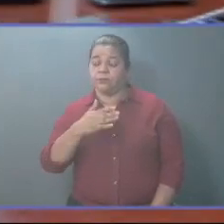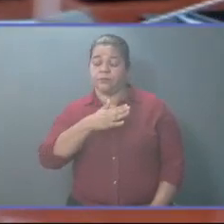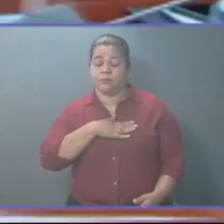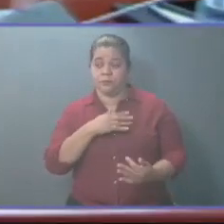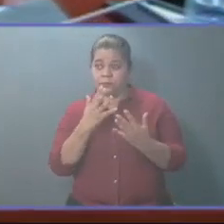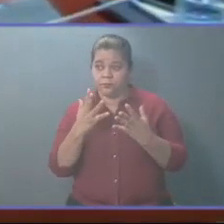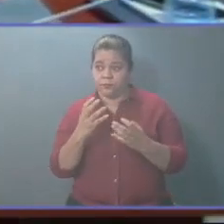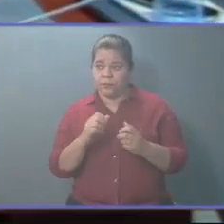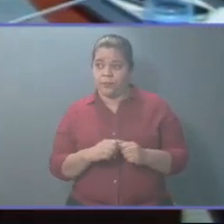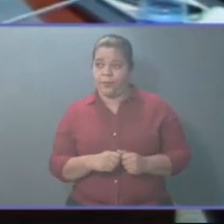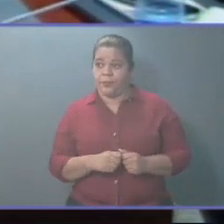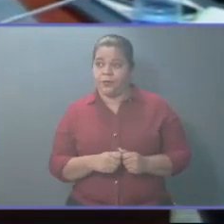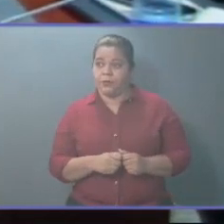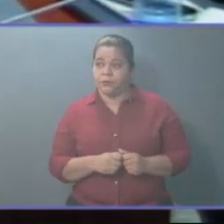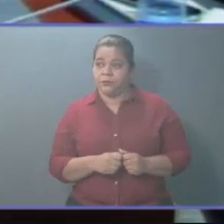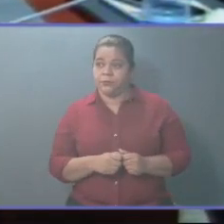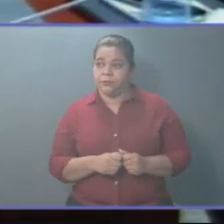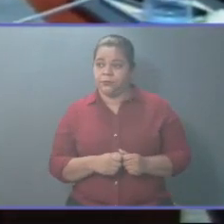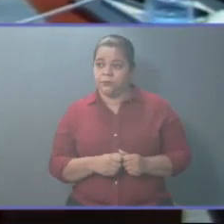quisiera